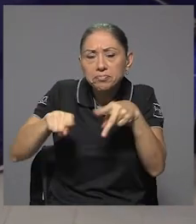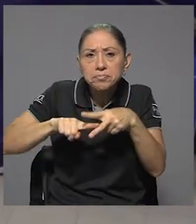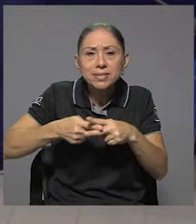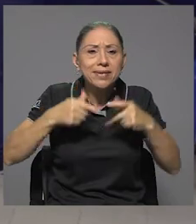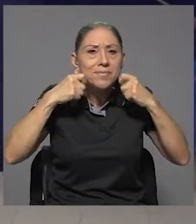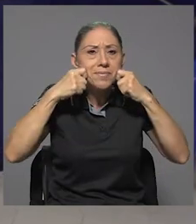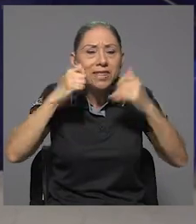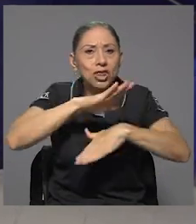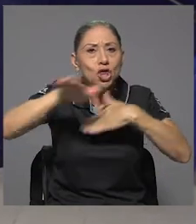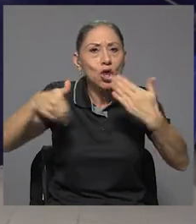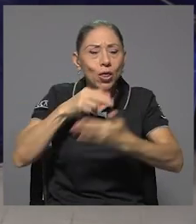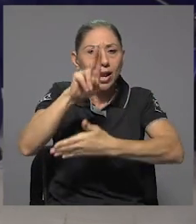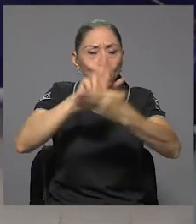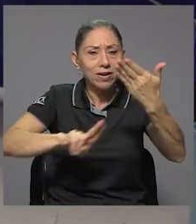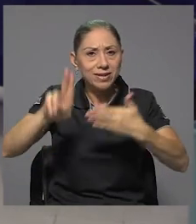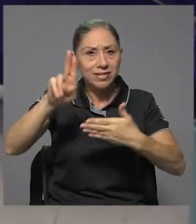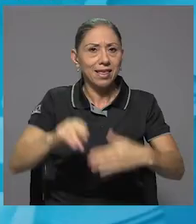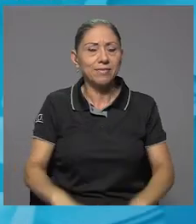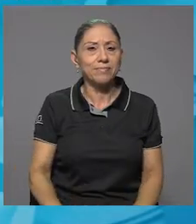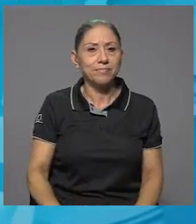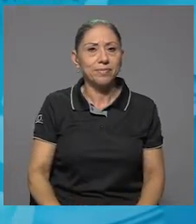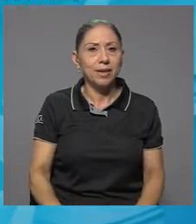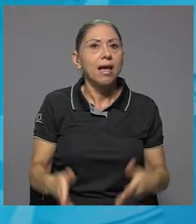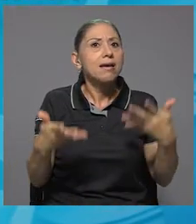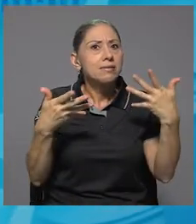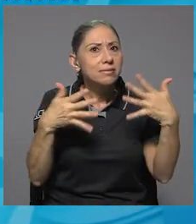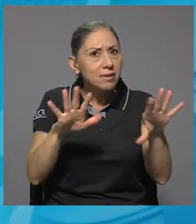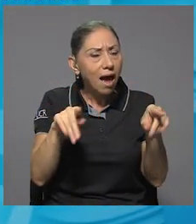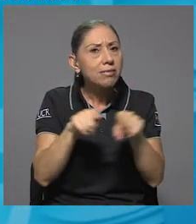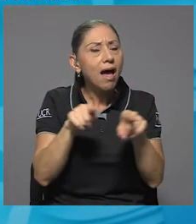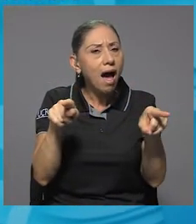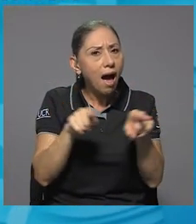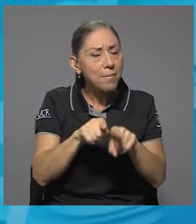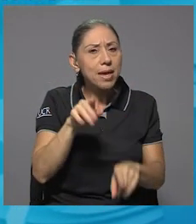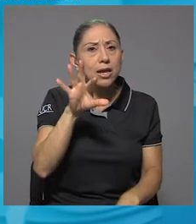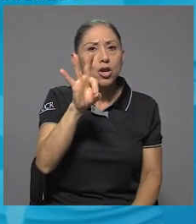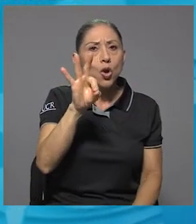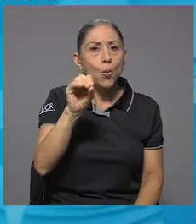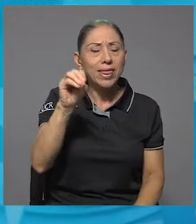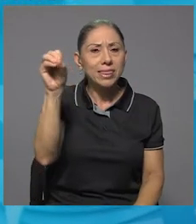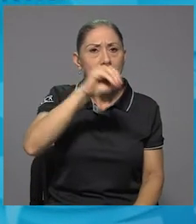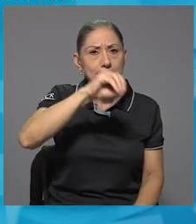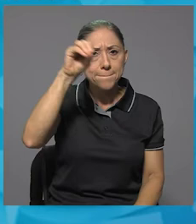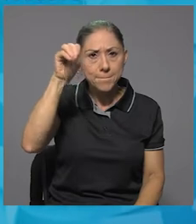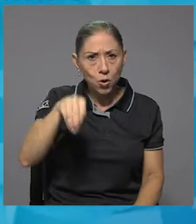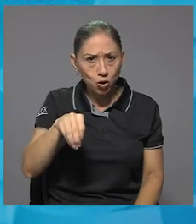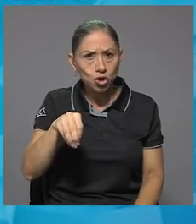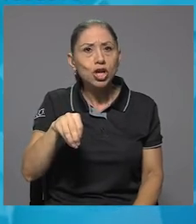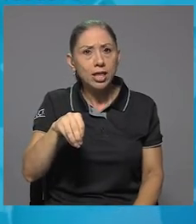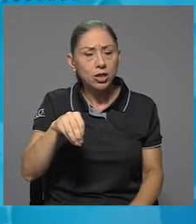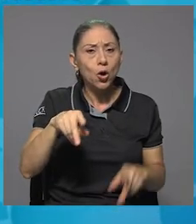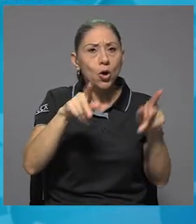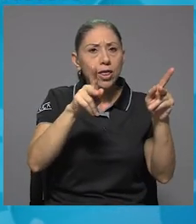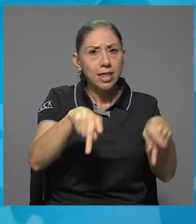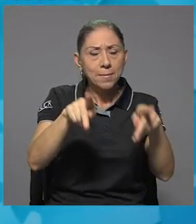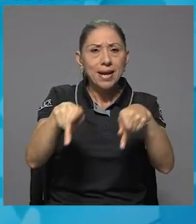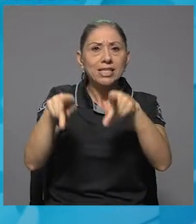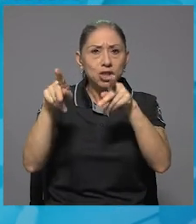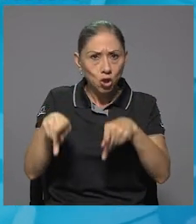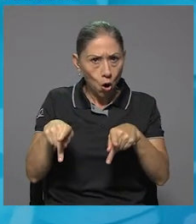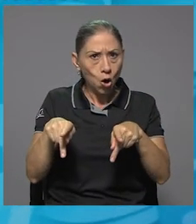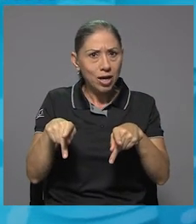presencialidad en toda la universidad. Ya tenemos también un 90% de las